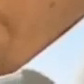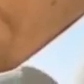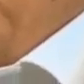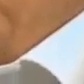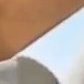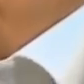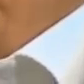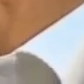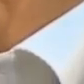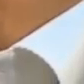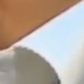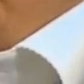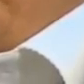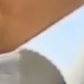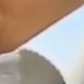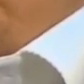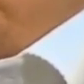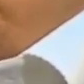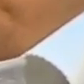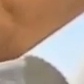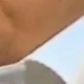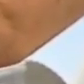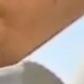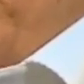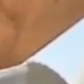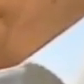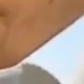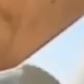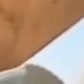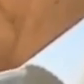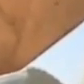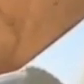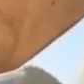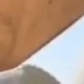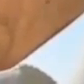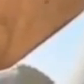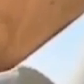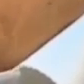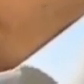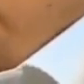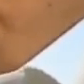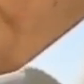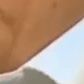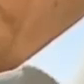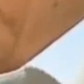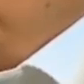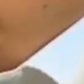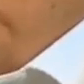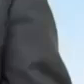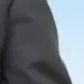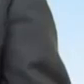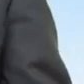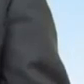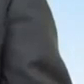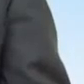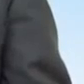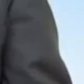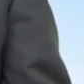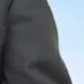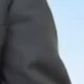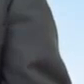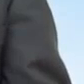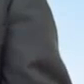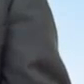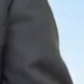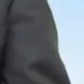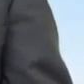trayectoria y demostrar que no tiene condiciones para aspirar a la segunda magistratura. Lo